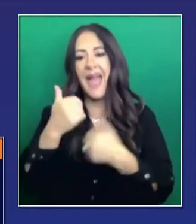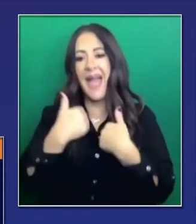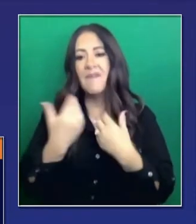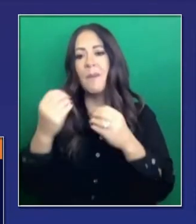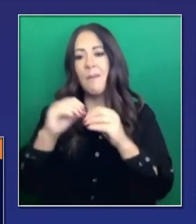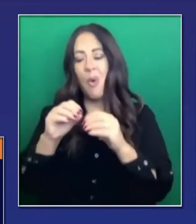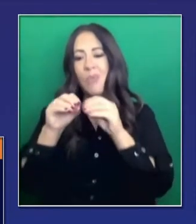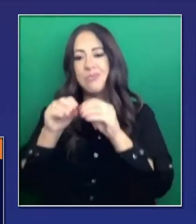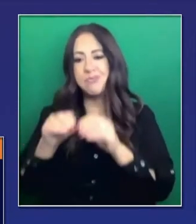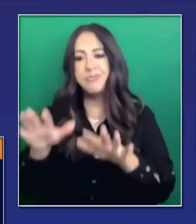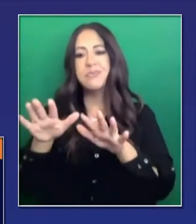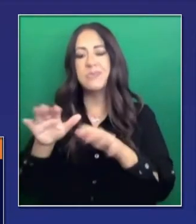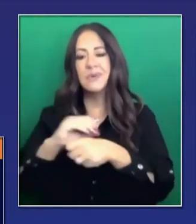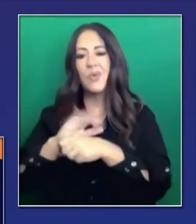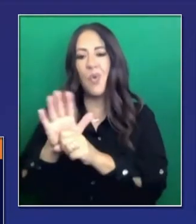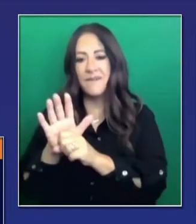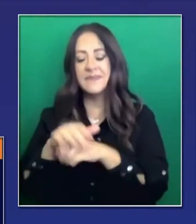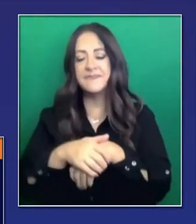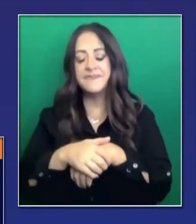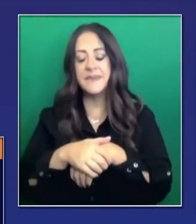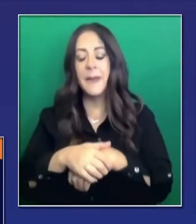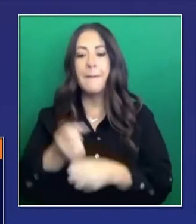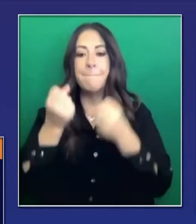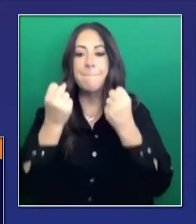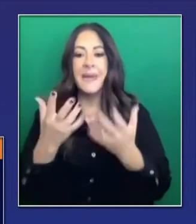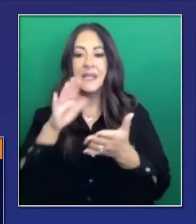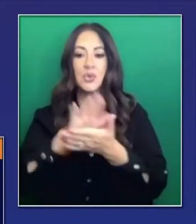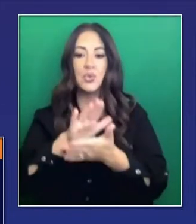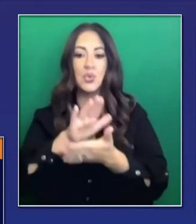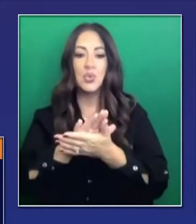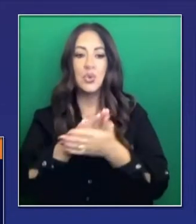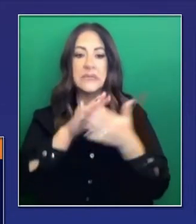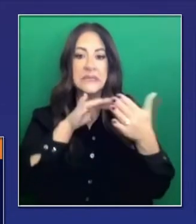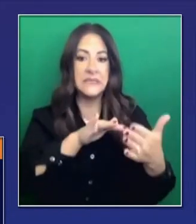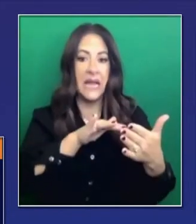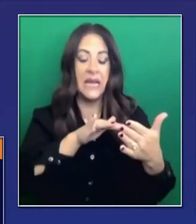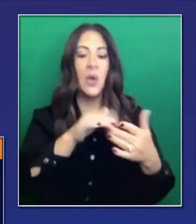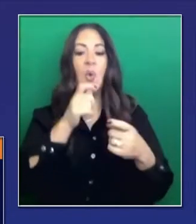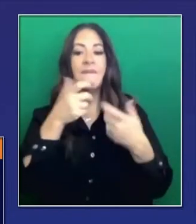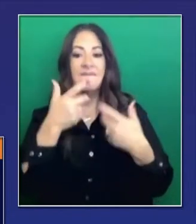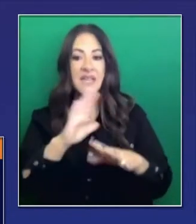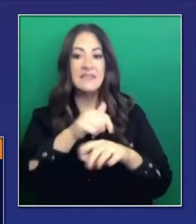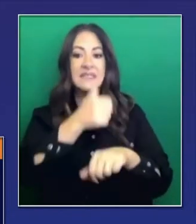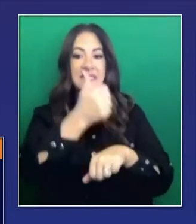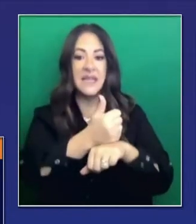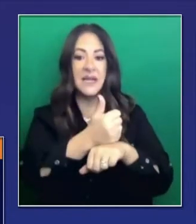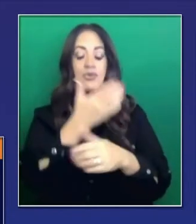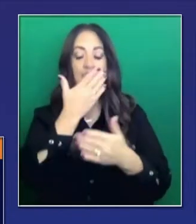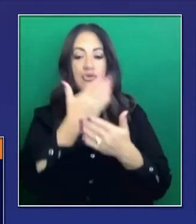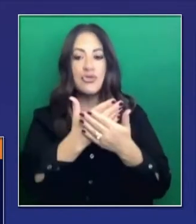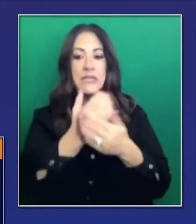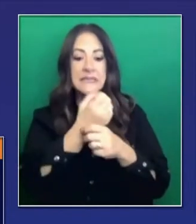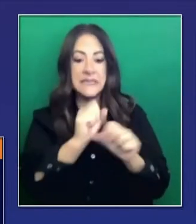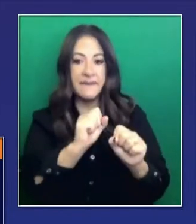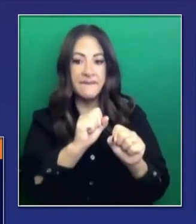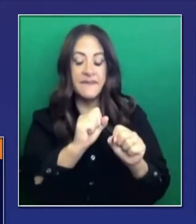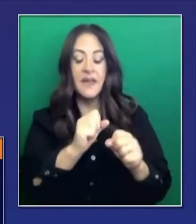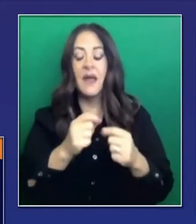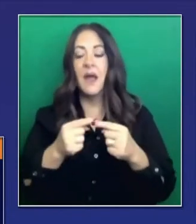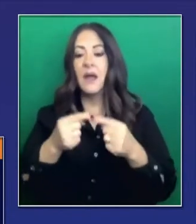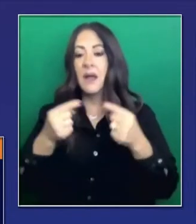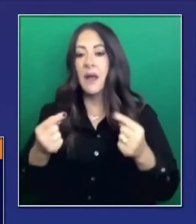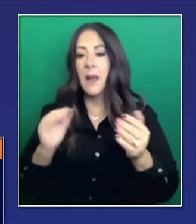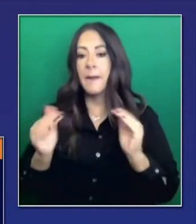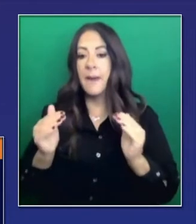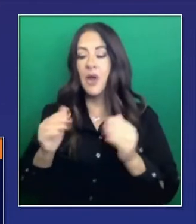más brotes. De hecho, en base a estudios que no han requerido estas medidas, que no se han concentrado en estas medidas de seguridad, han